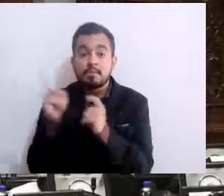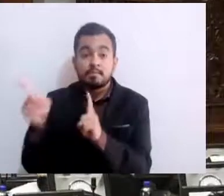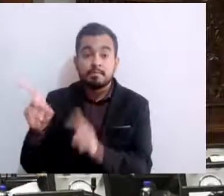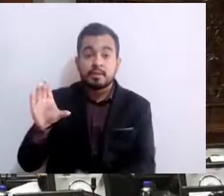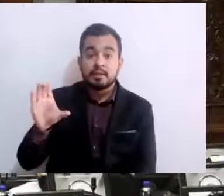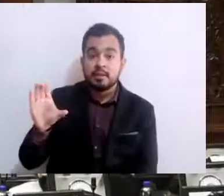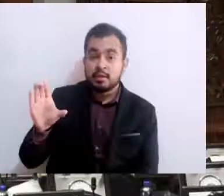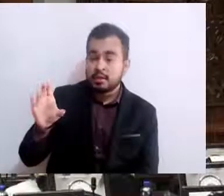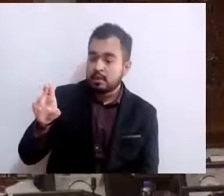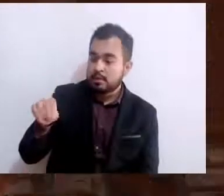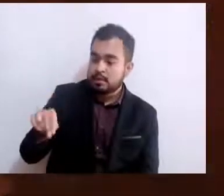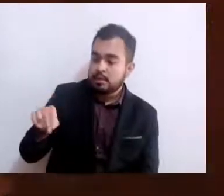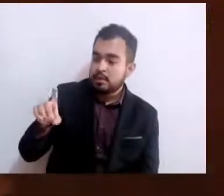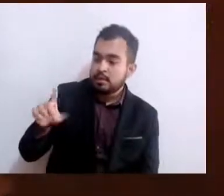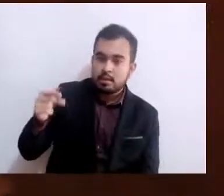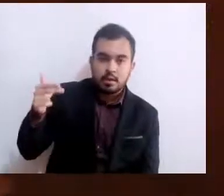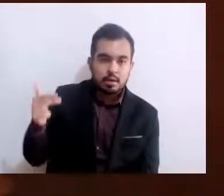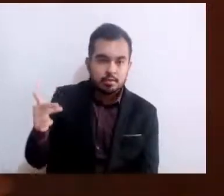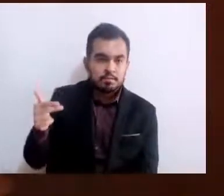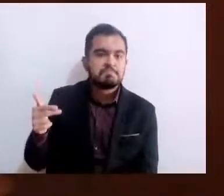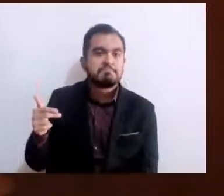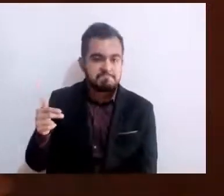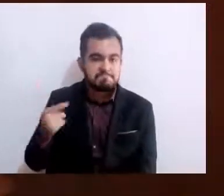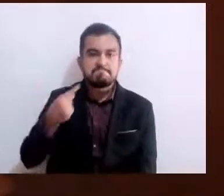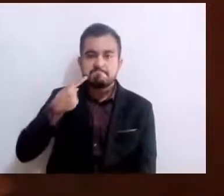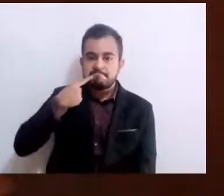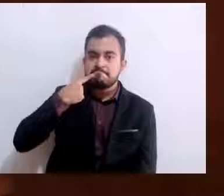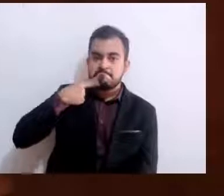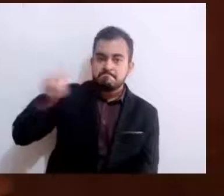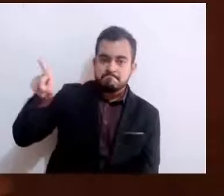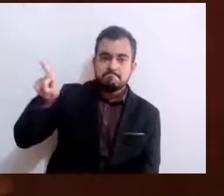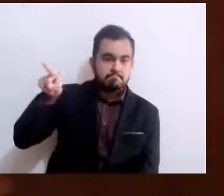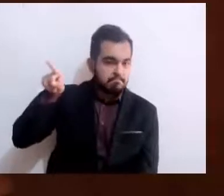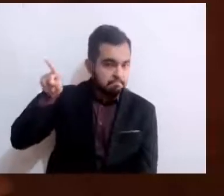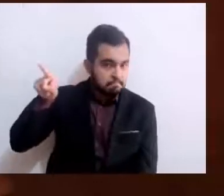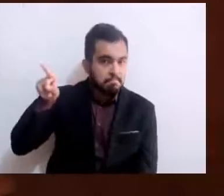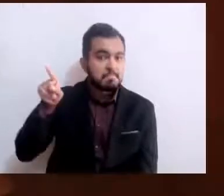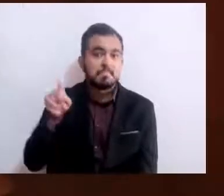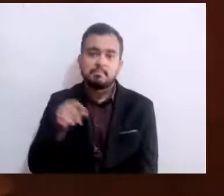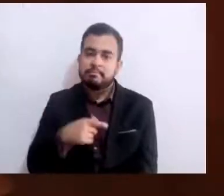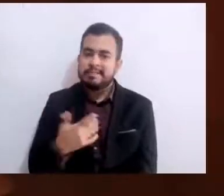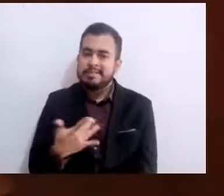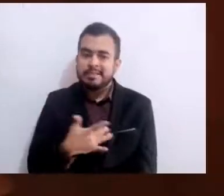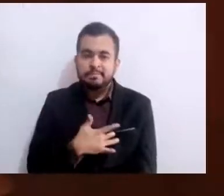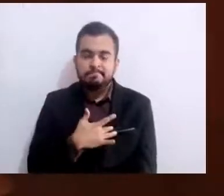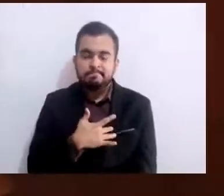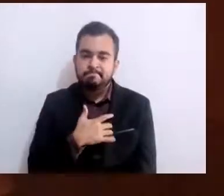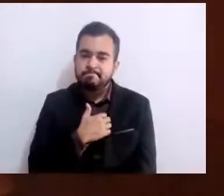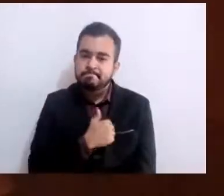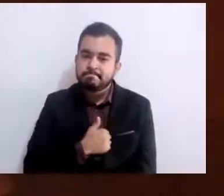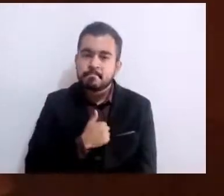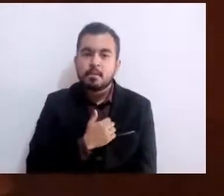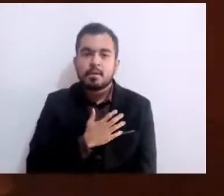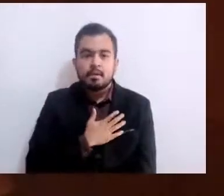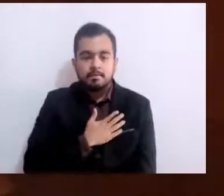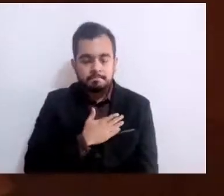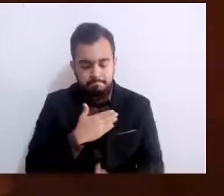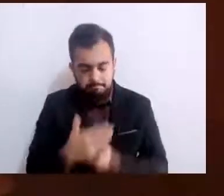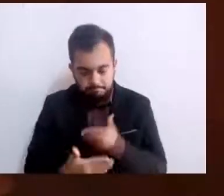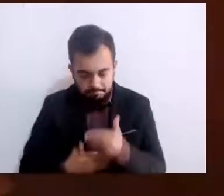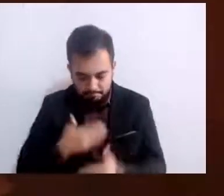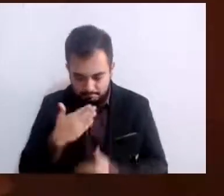Humanos por esta situación tan lamentable. Desde aquí mi más sentido pésame a los